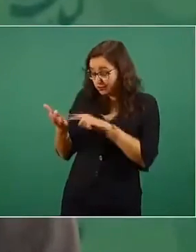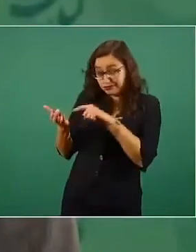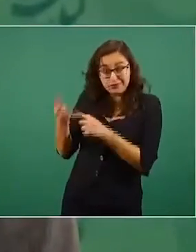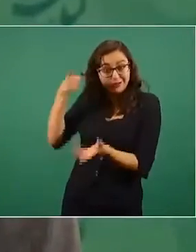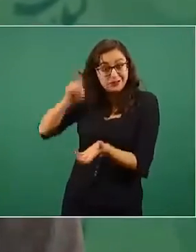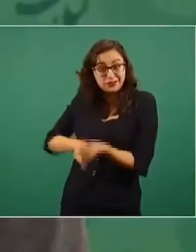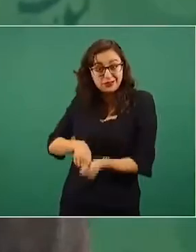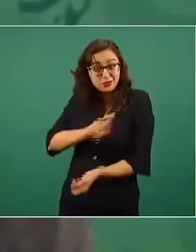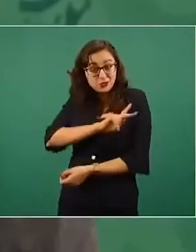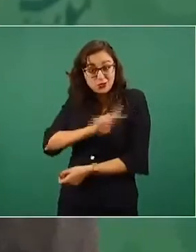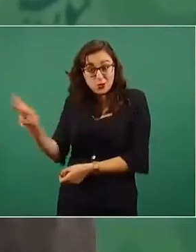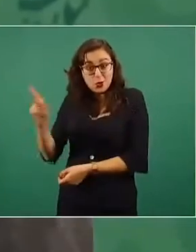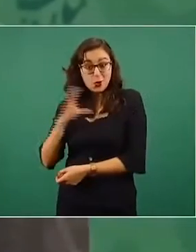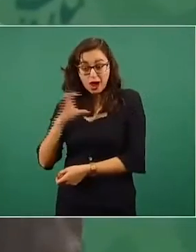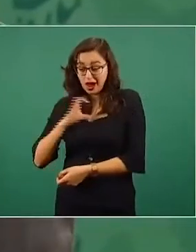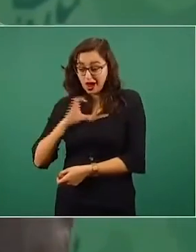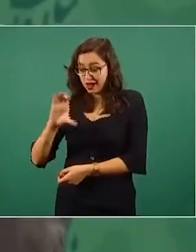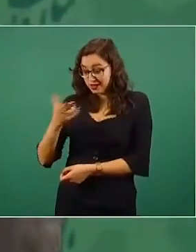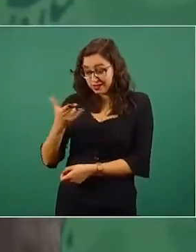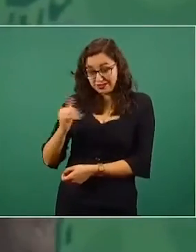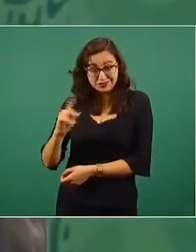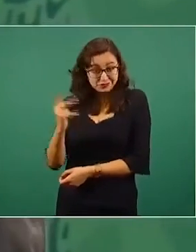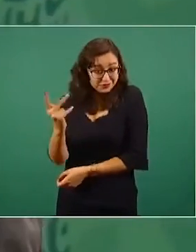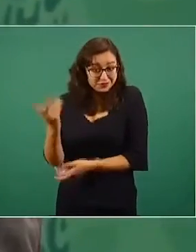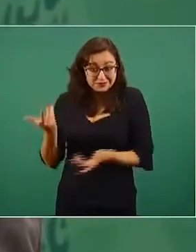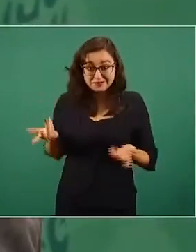traemos chip.